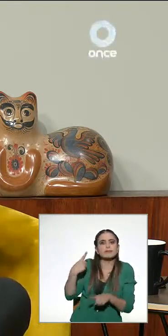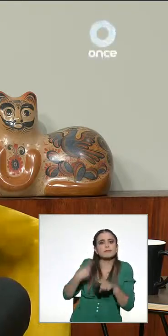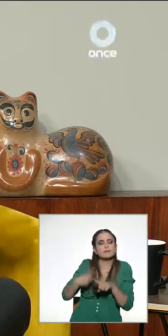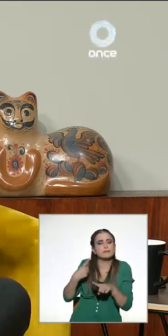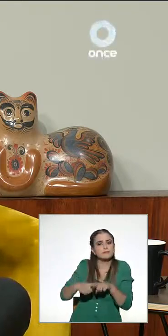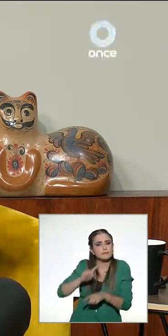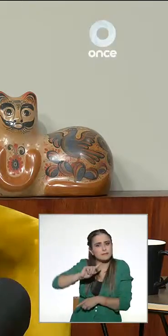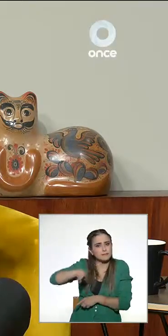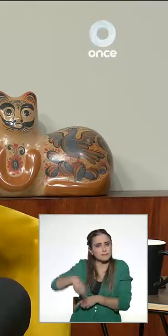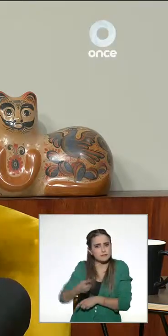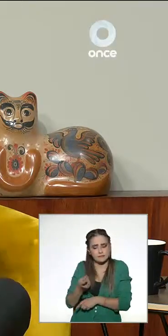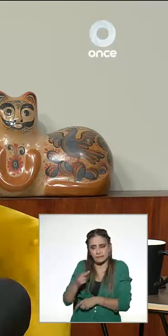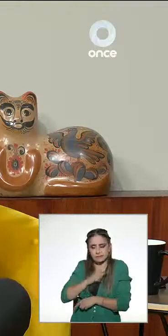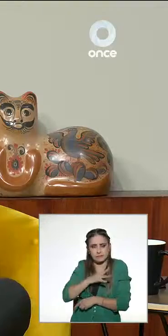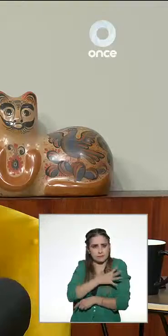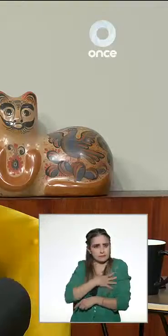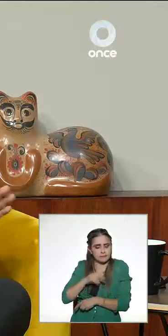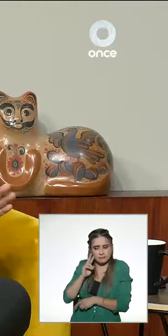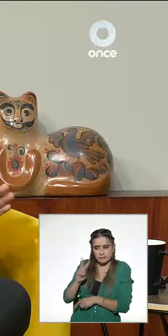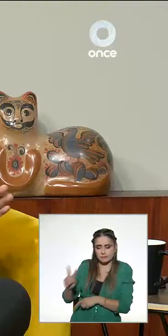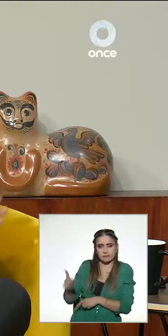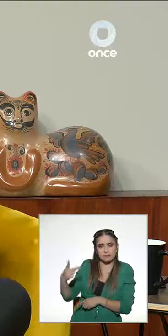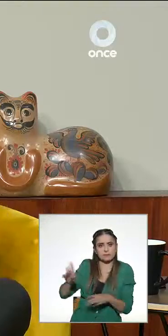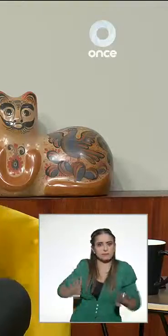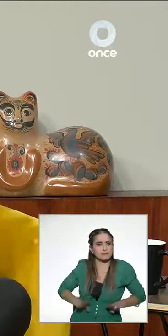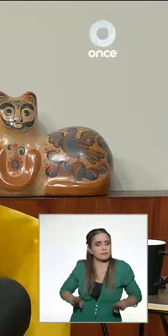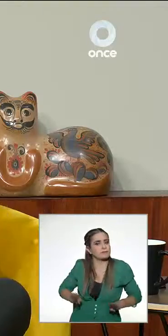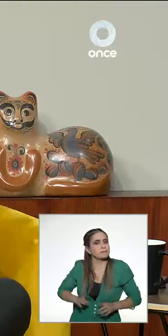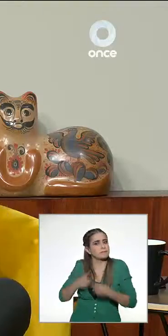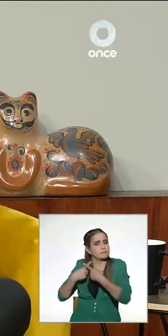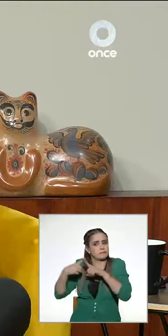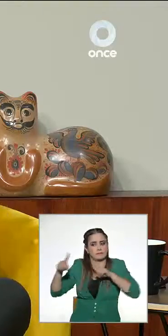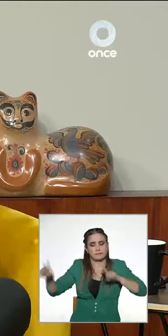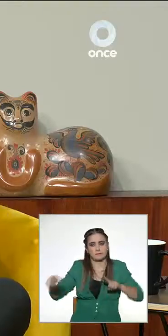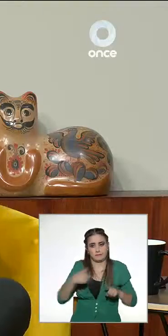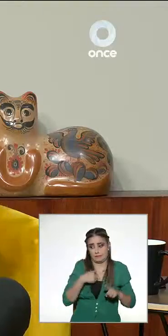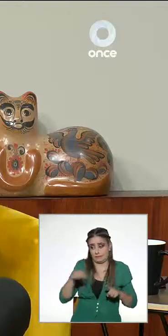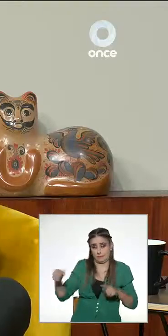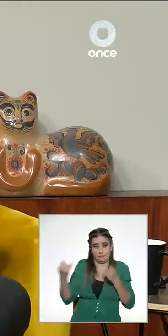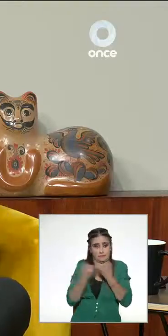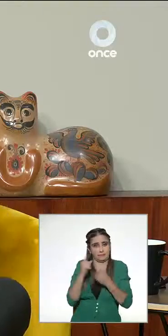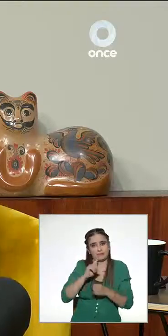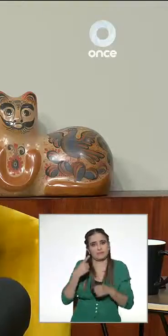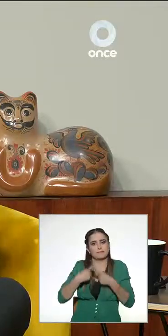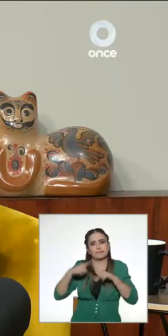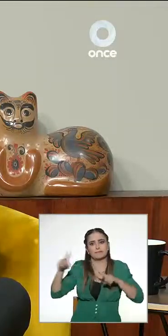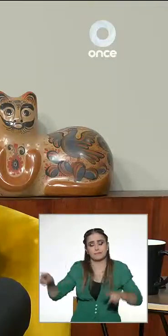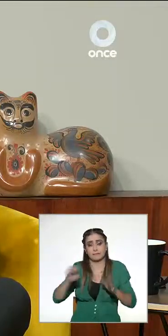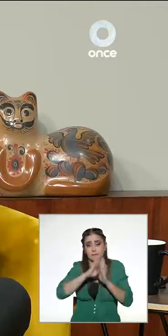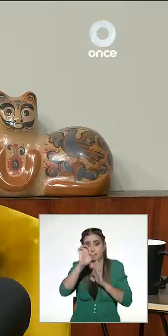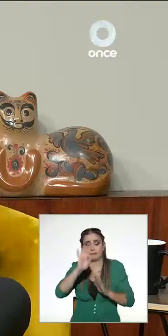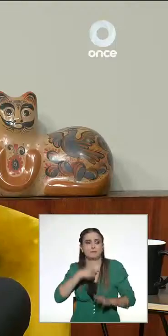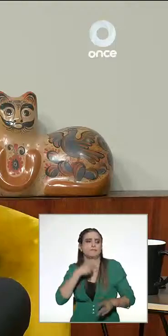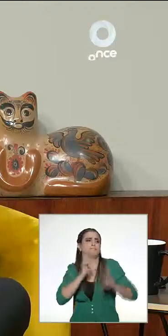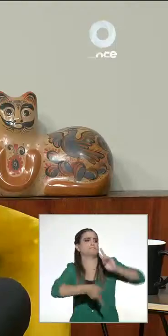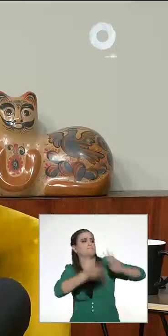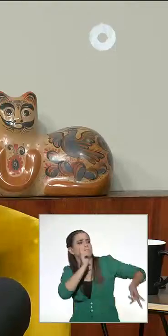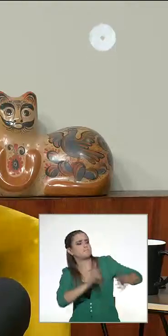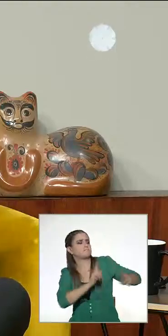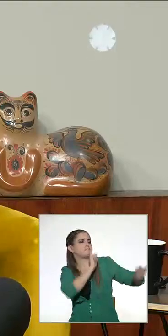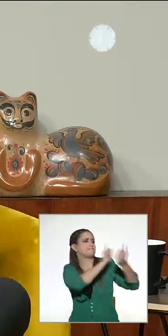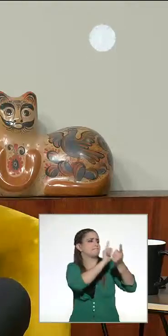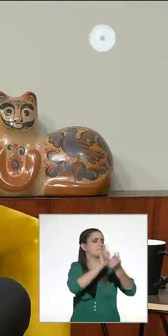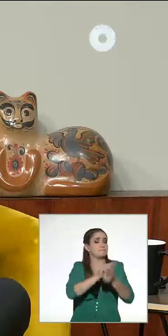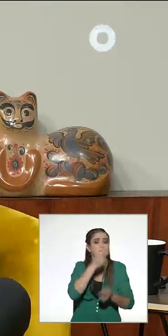esa niña, porque son personalidades distintas a la mía. Entonces, si yo soy muy extrovertida, seguramente voy a querer